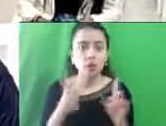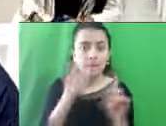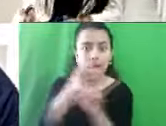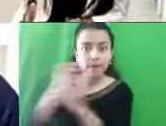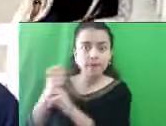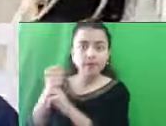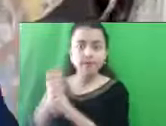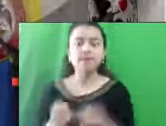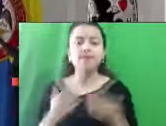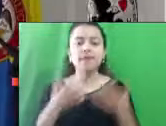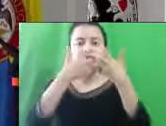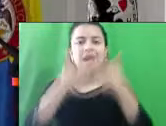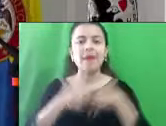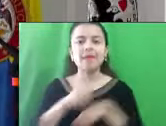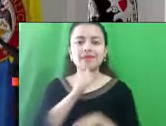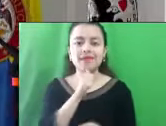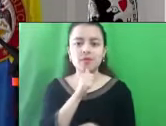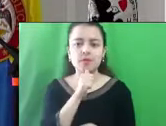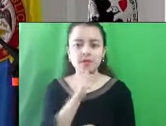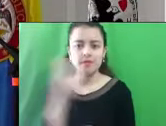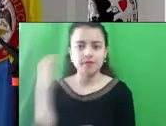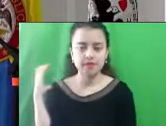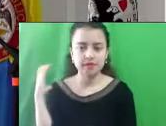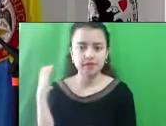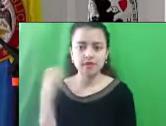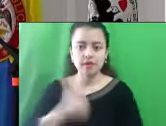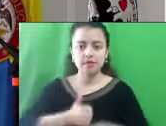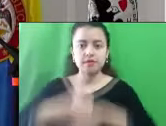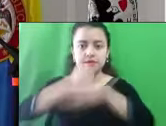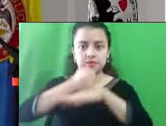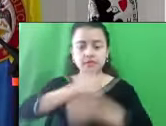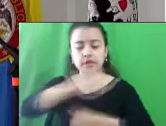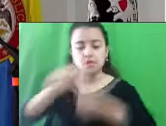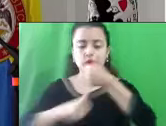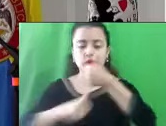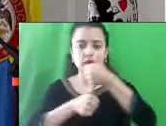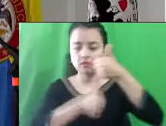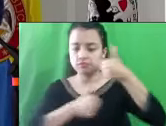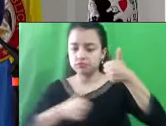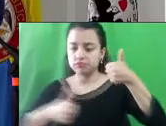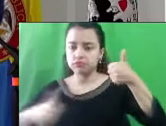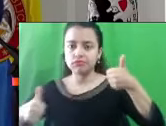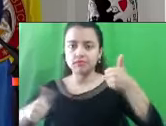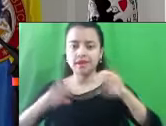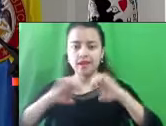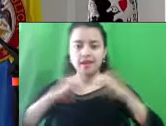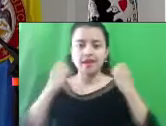empresa Aguas de Facatativá. A su gerente, Freddy Alberto Gómez, a todo el equipo.